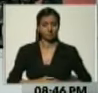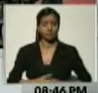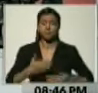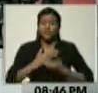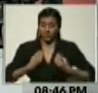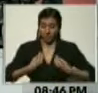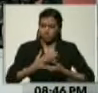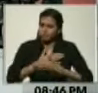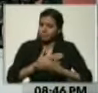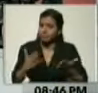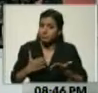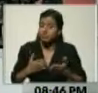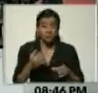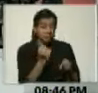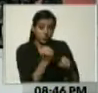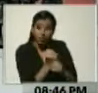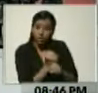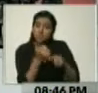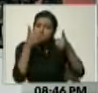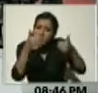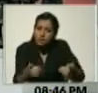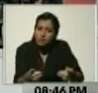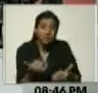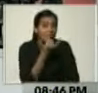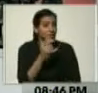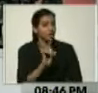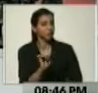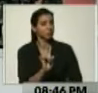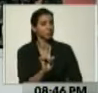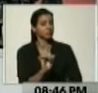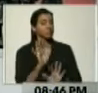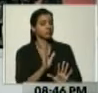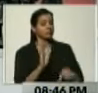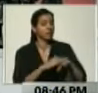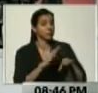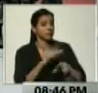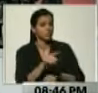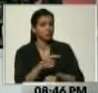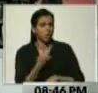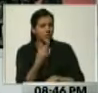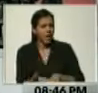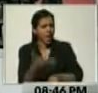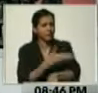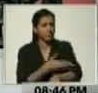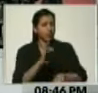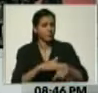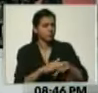Hagan su jugada bien, no vayan a fallar. Por eso yo lo dije la vez pasada.